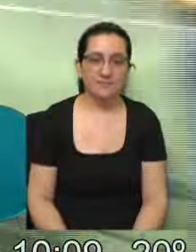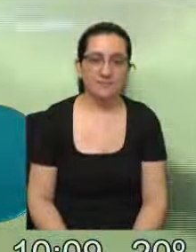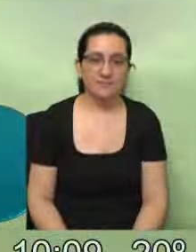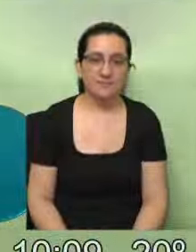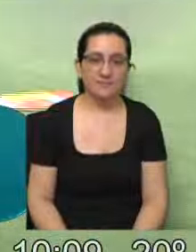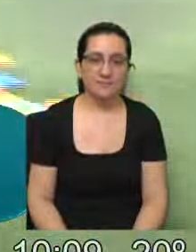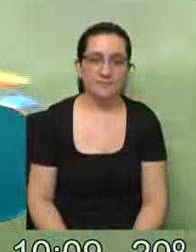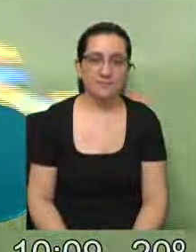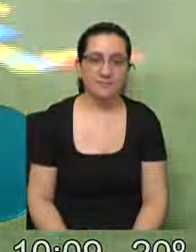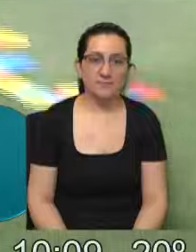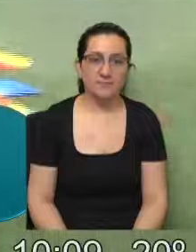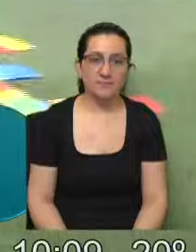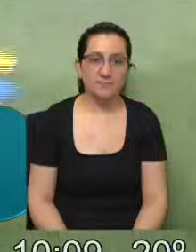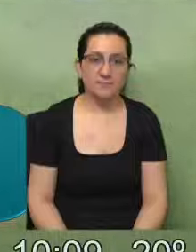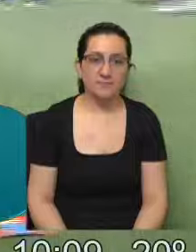eso